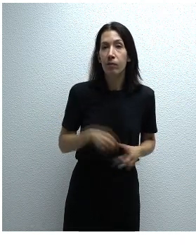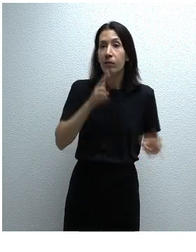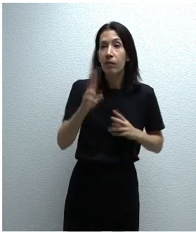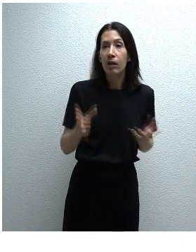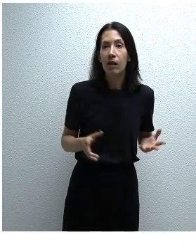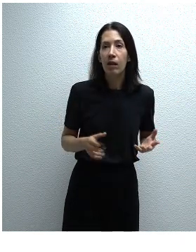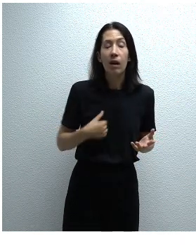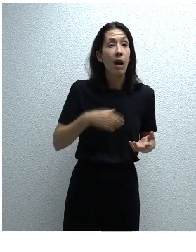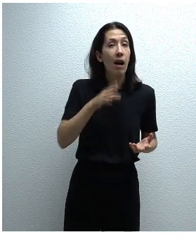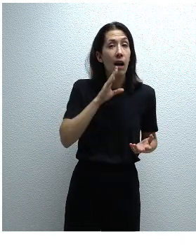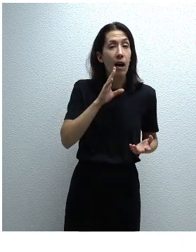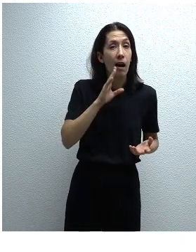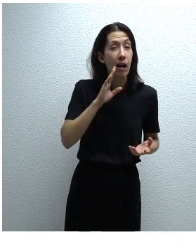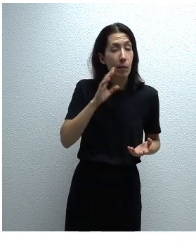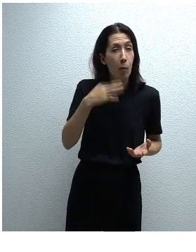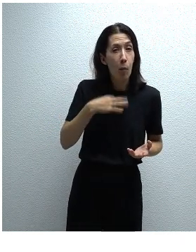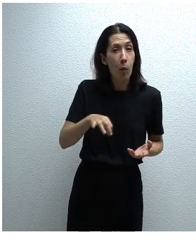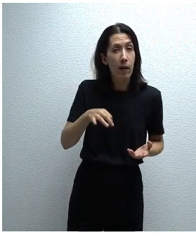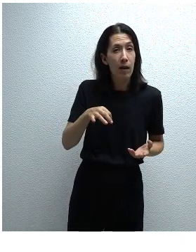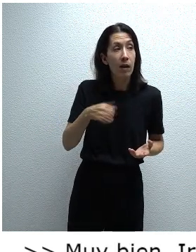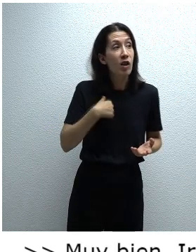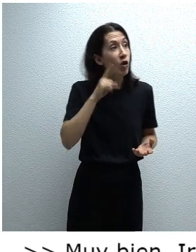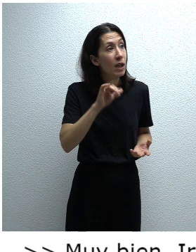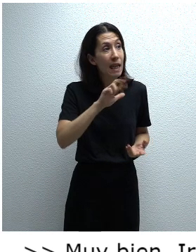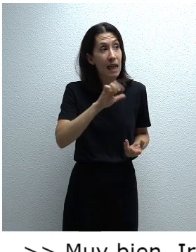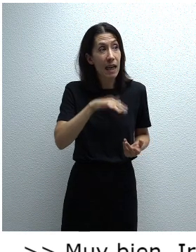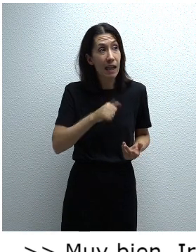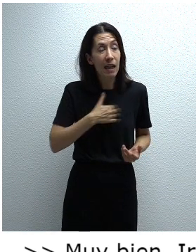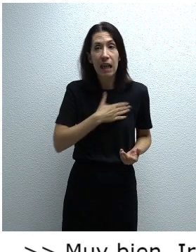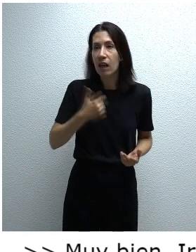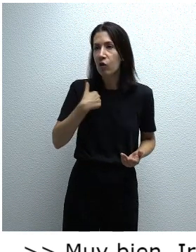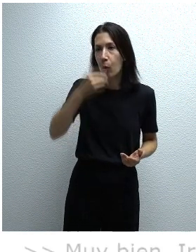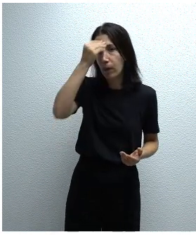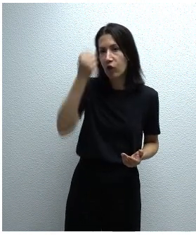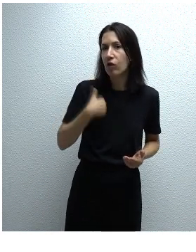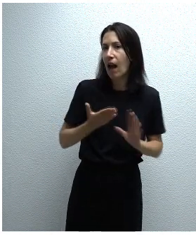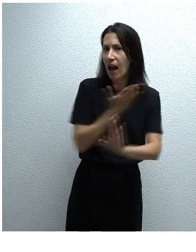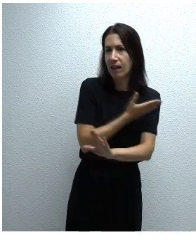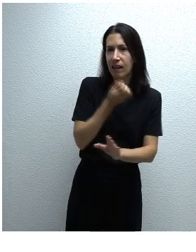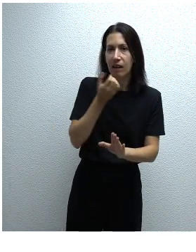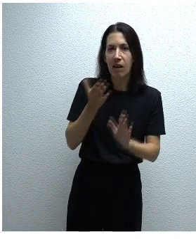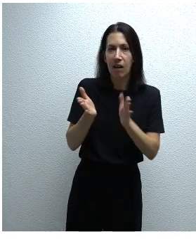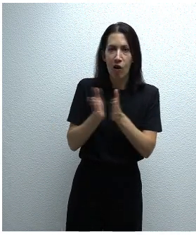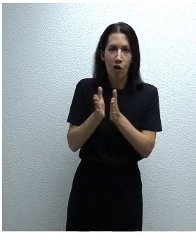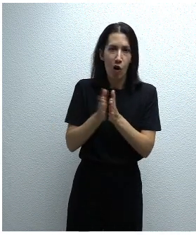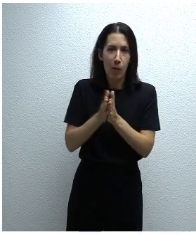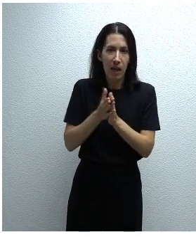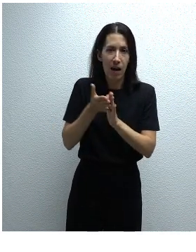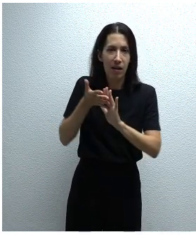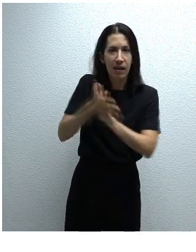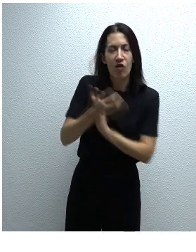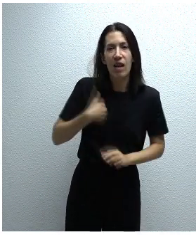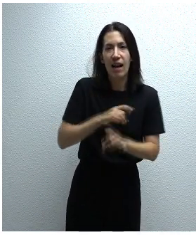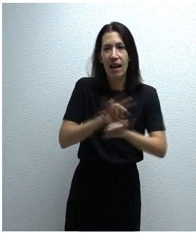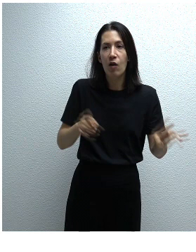La pregunta era, Irene. en cuanto a, bueno, no sé si Irene quiere decir algo. Irene, no, yo creo que ya está perfectamente expresada por Cristina. Bien, pruebas